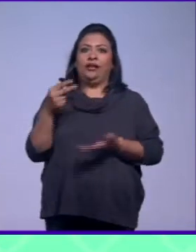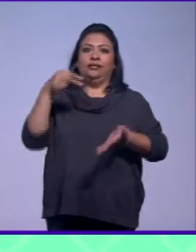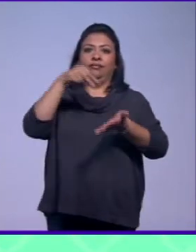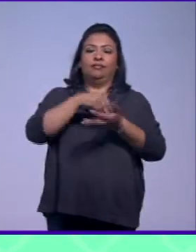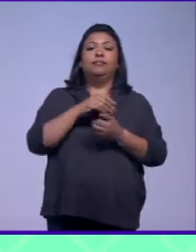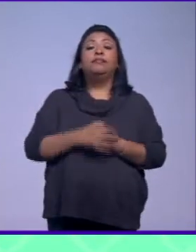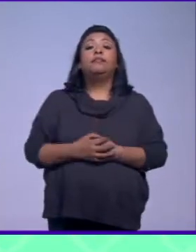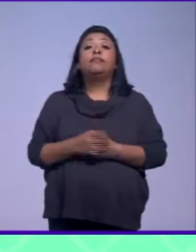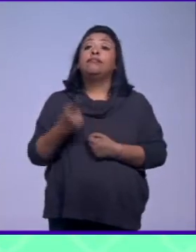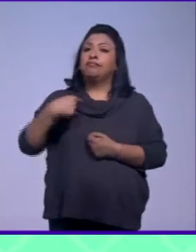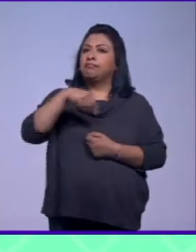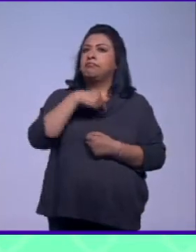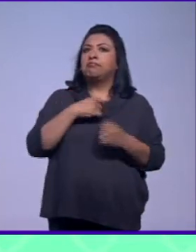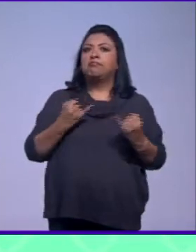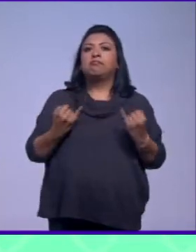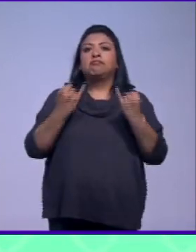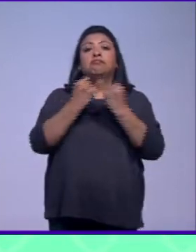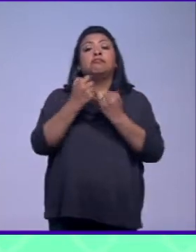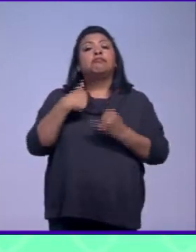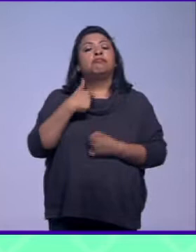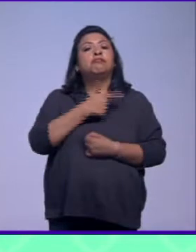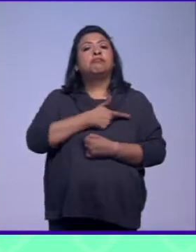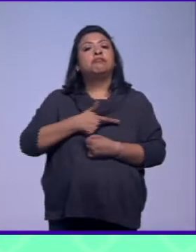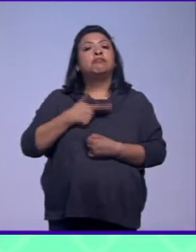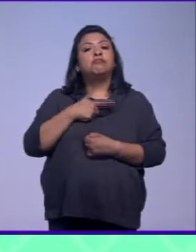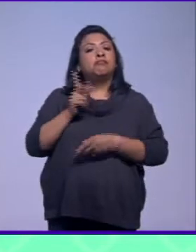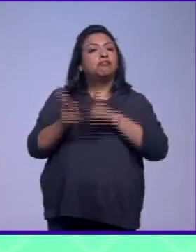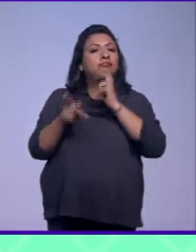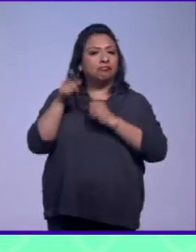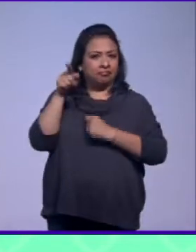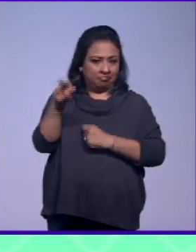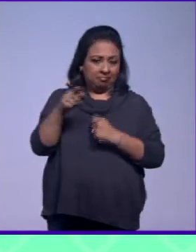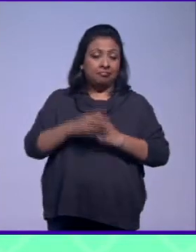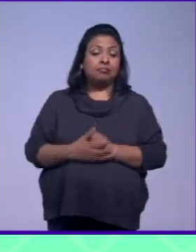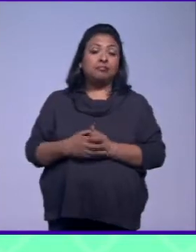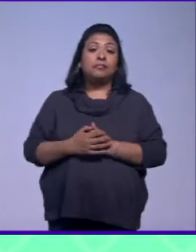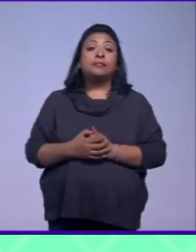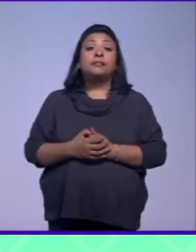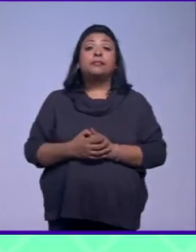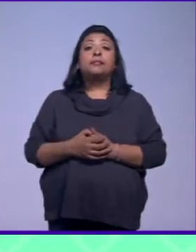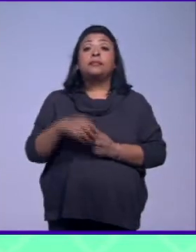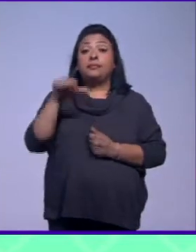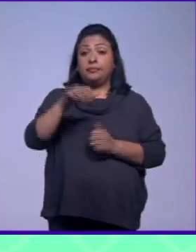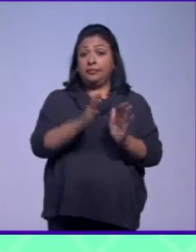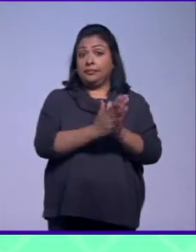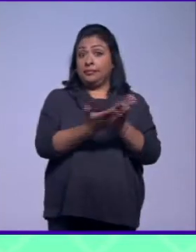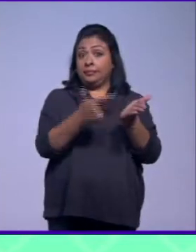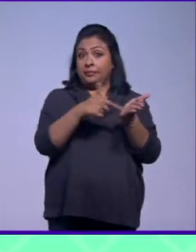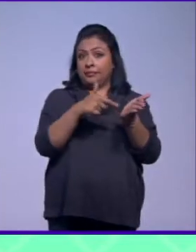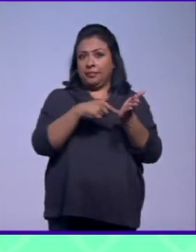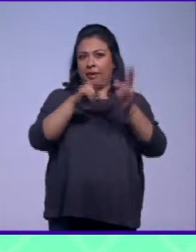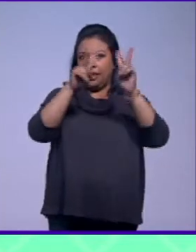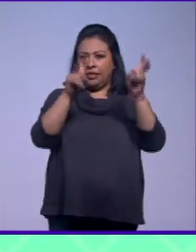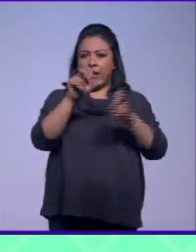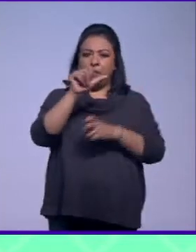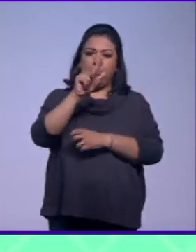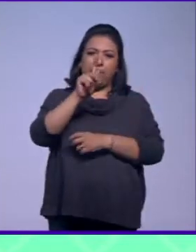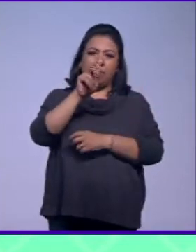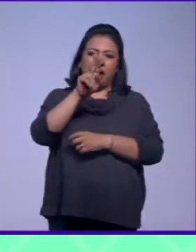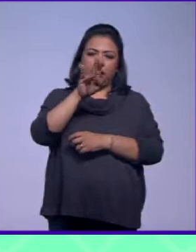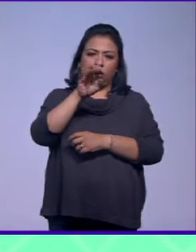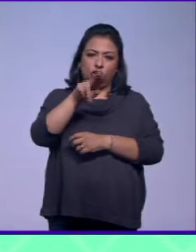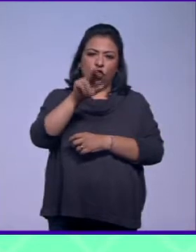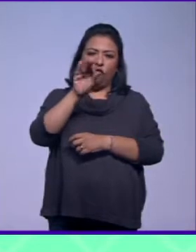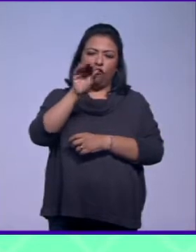aquí pues nosotros también a mí me da mucho gusto conversar contigo porque esta novela aparición forzada pues